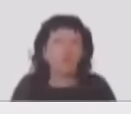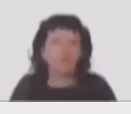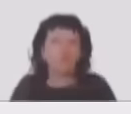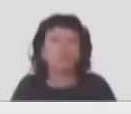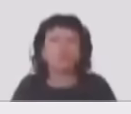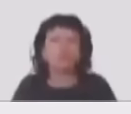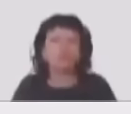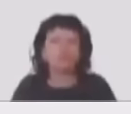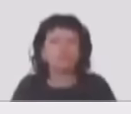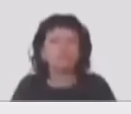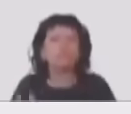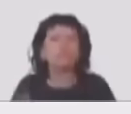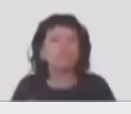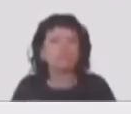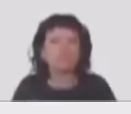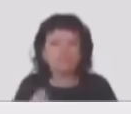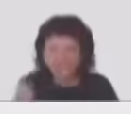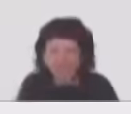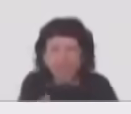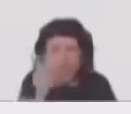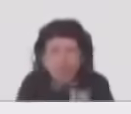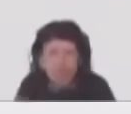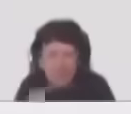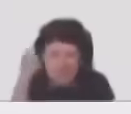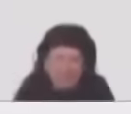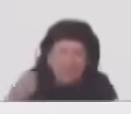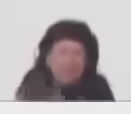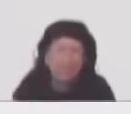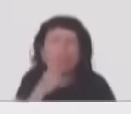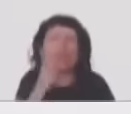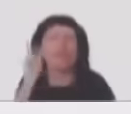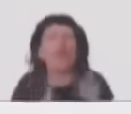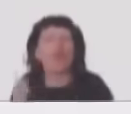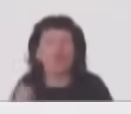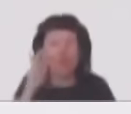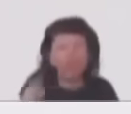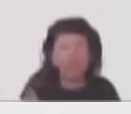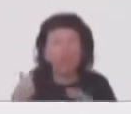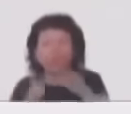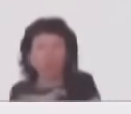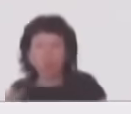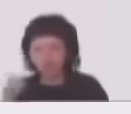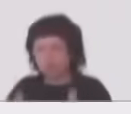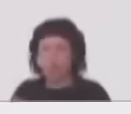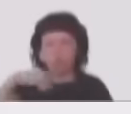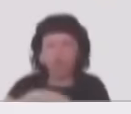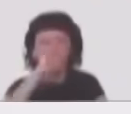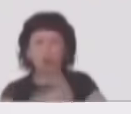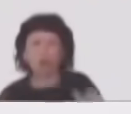esa conmovedora micromilitancia en el subte, en las reuniones casa por